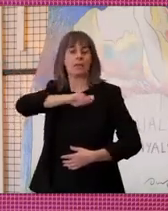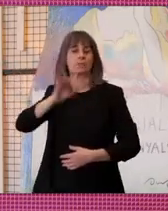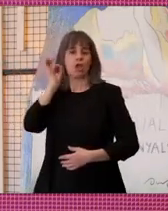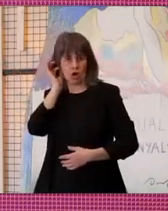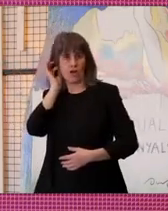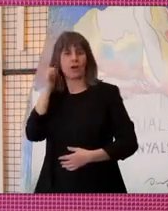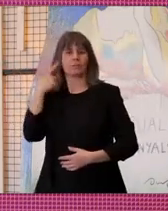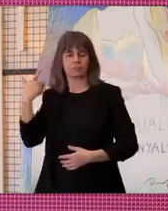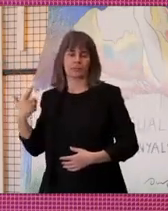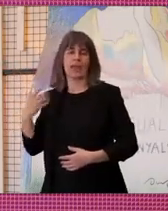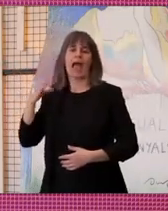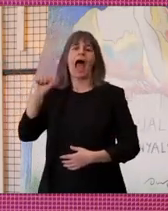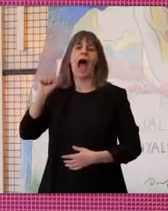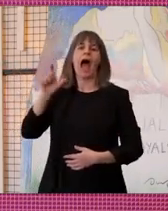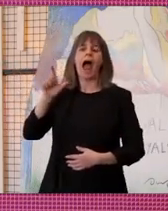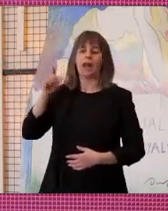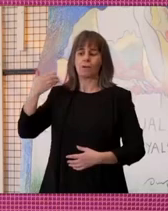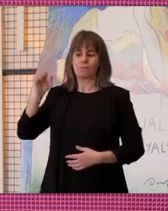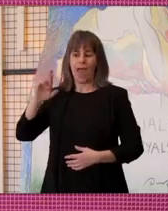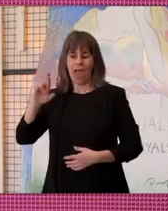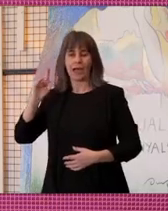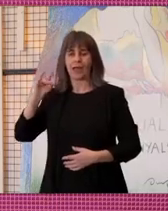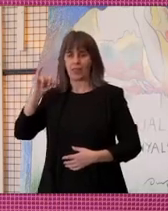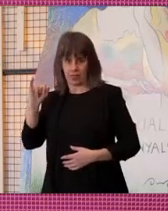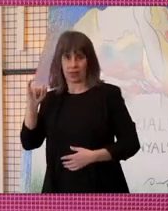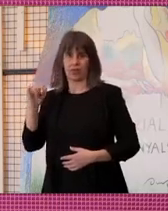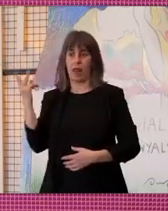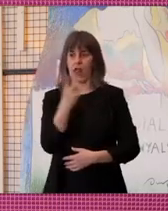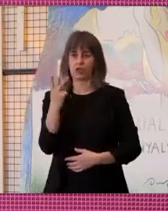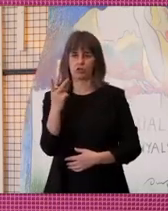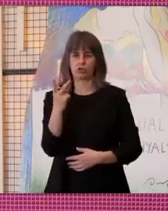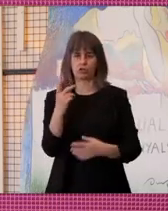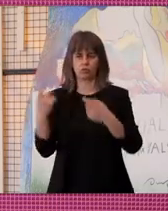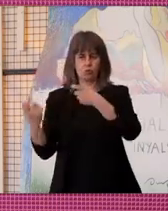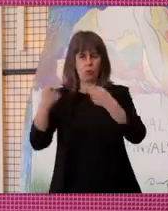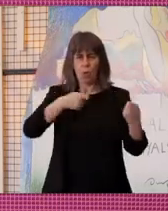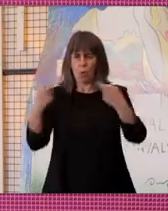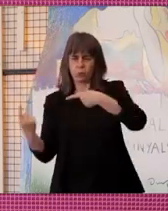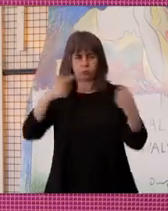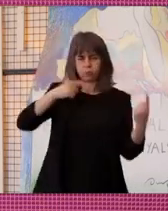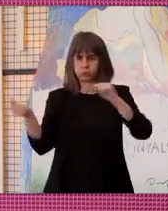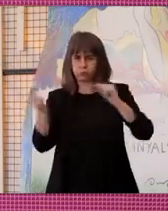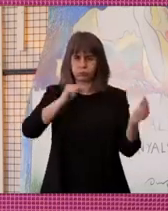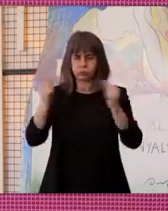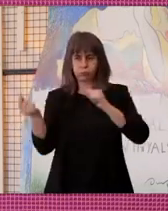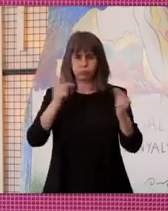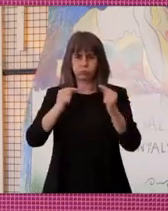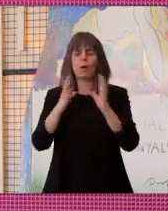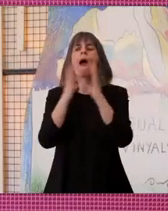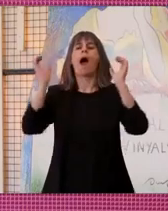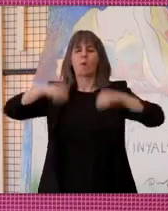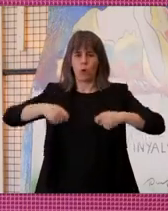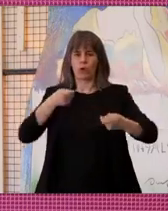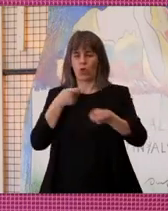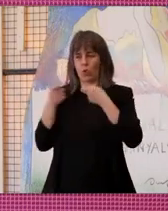entre estas dos mujeres negociaron y se pelearon fuertemente con el Vaticano y